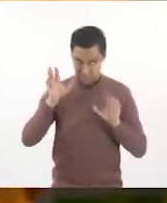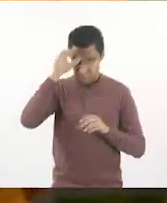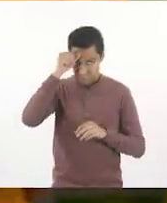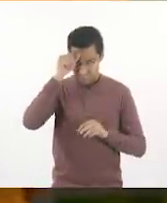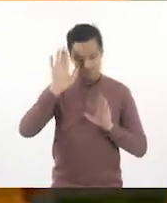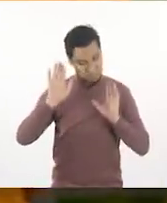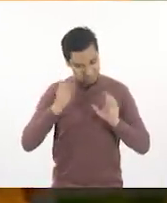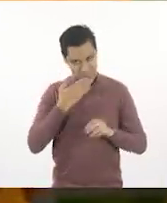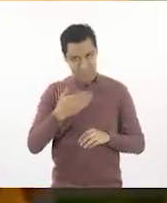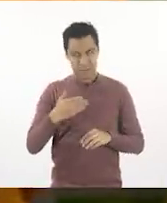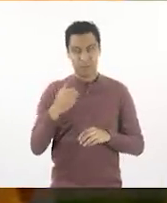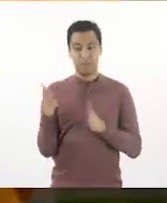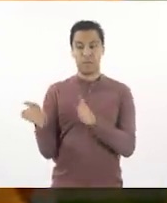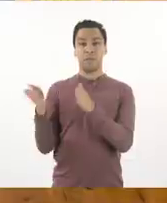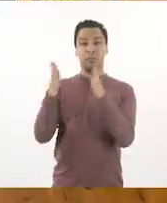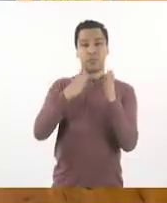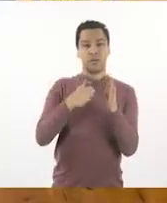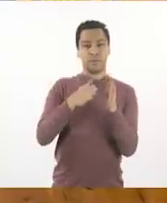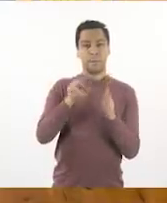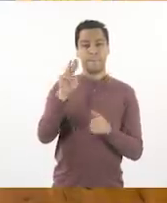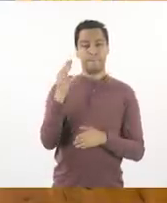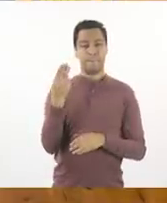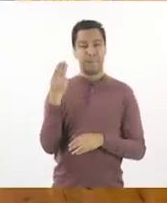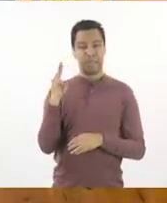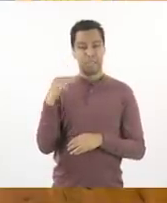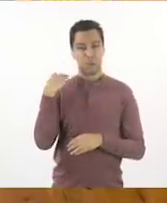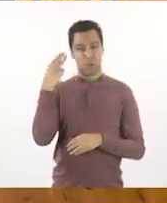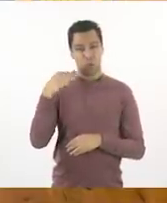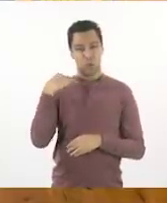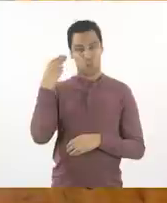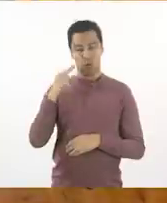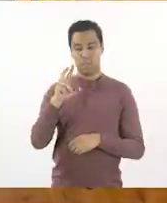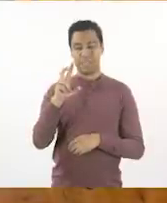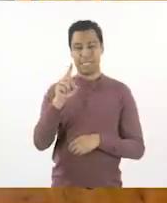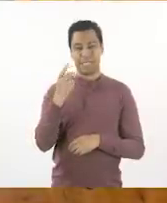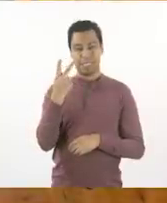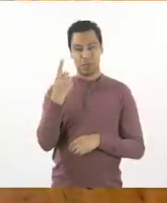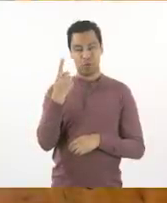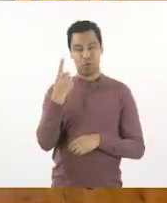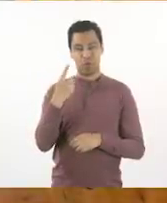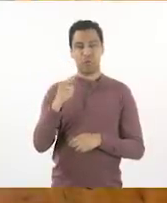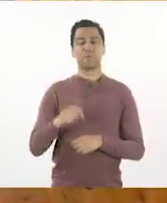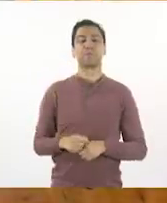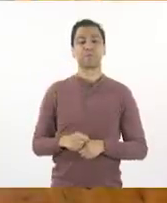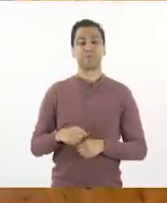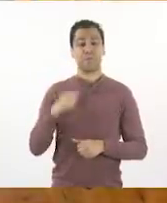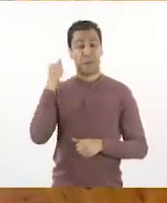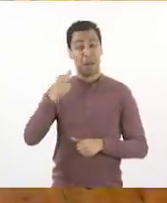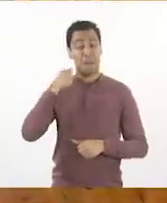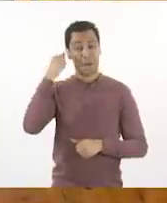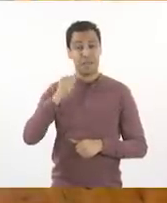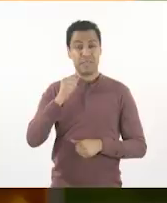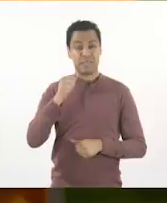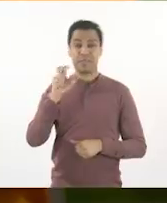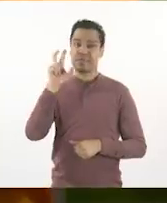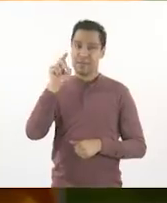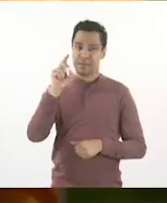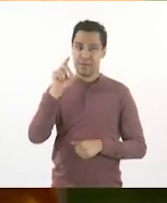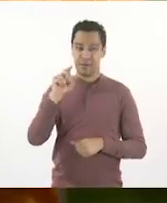días. Ok. Marzo... Marzo tiene 31. Muy bien. Abril... 30 días.